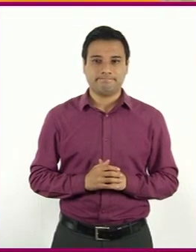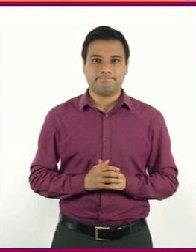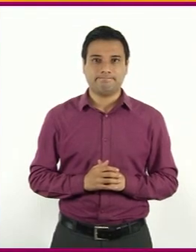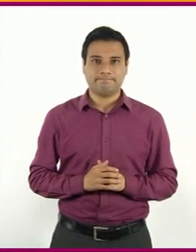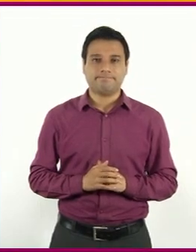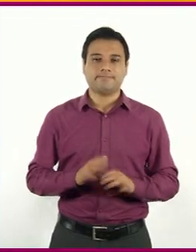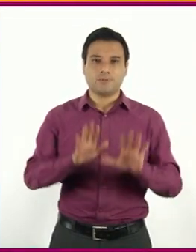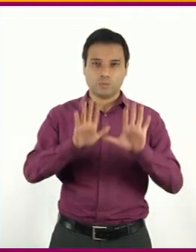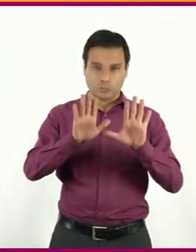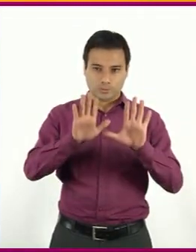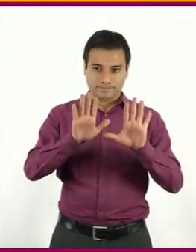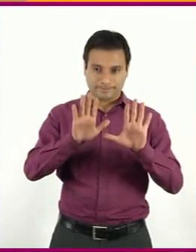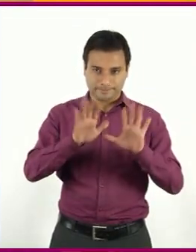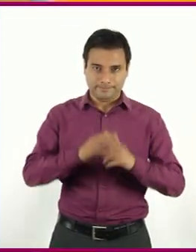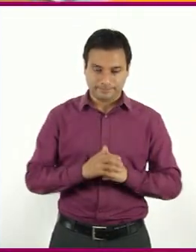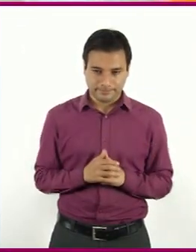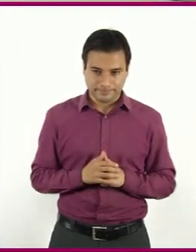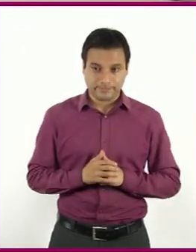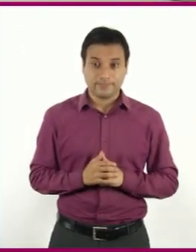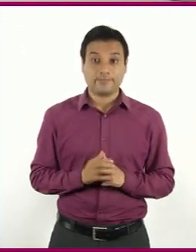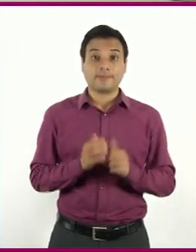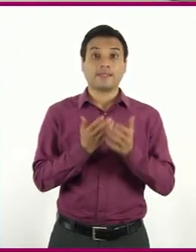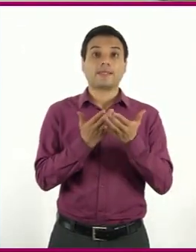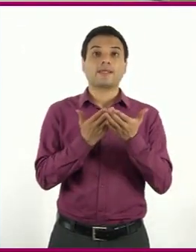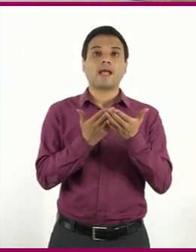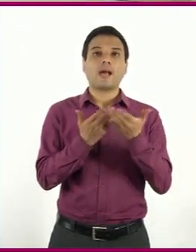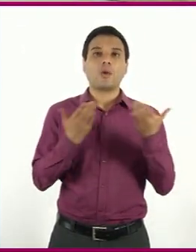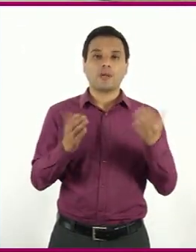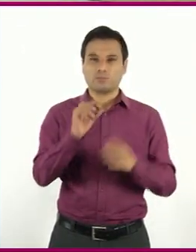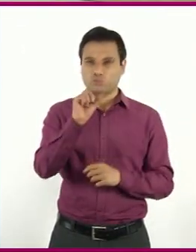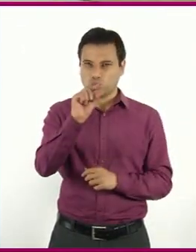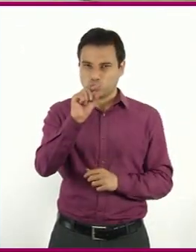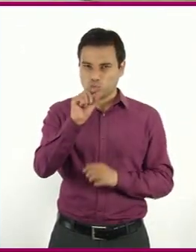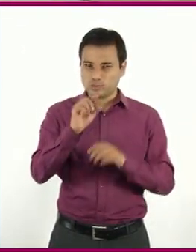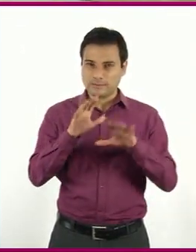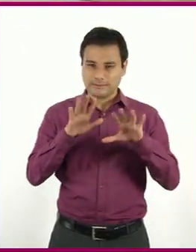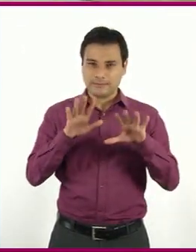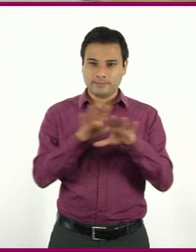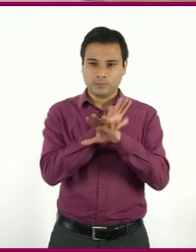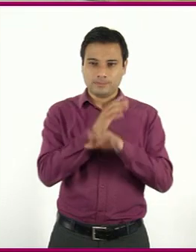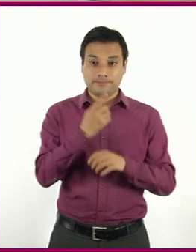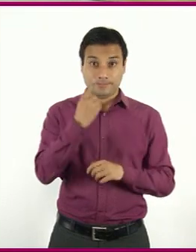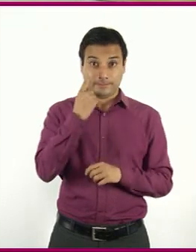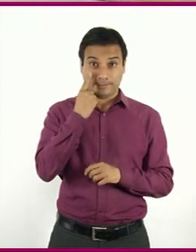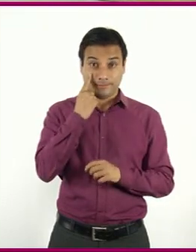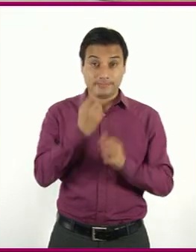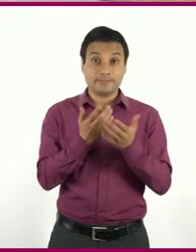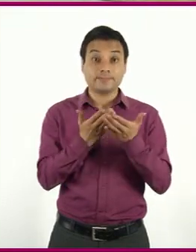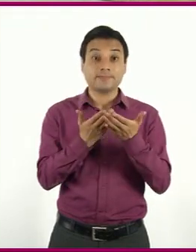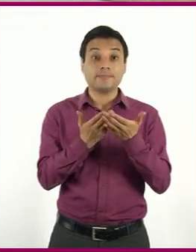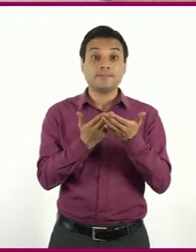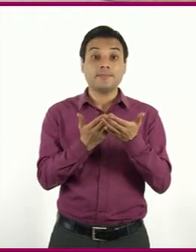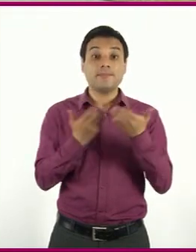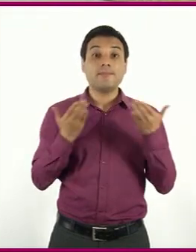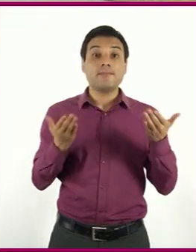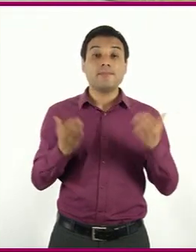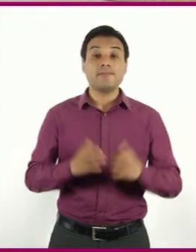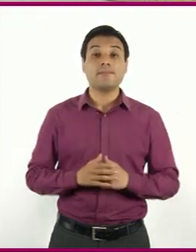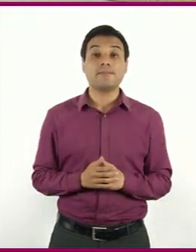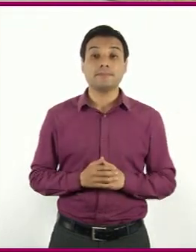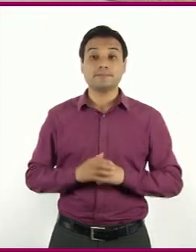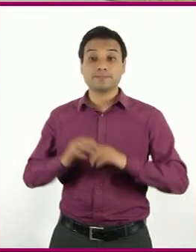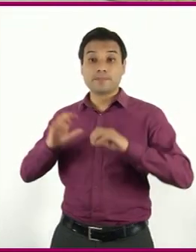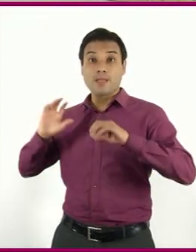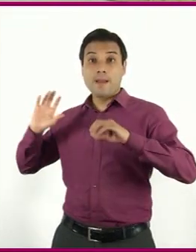Alto. Perfecto. Ahora, vamos a cambiar un poquito. Ahora, tengo que lanzar, rebota y antes de